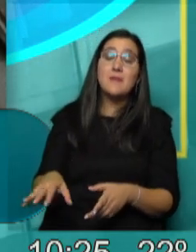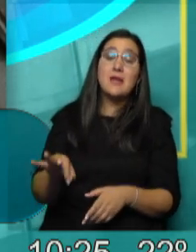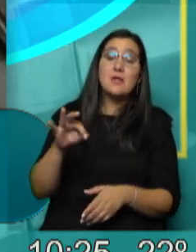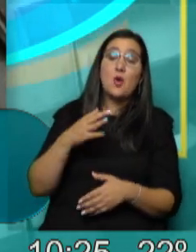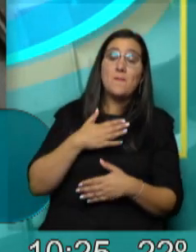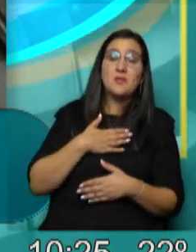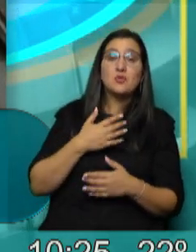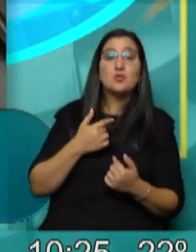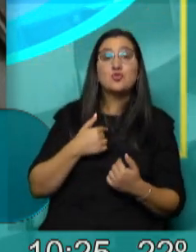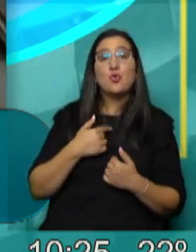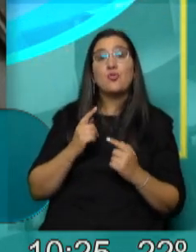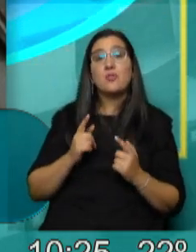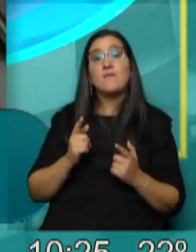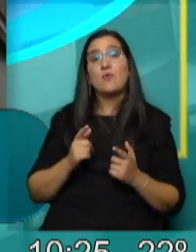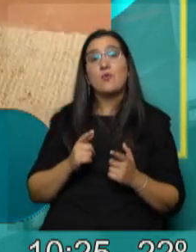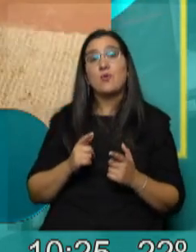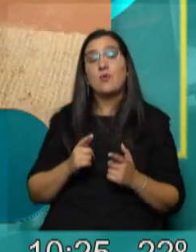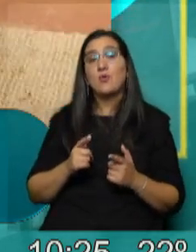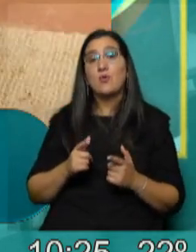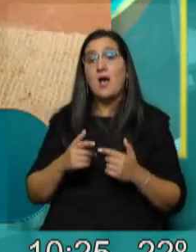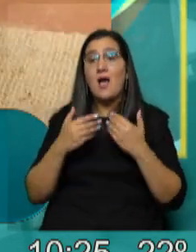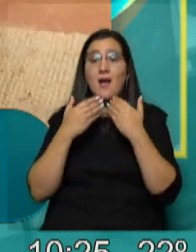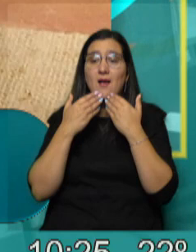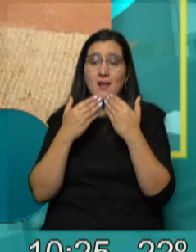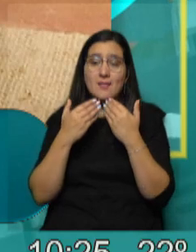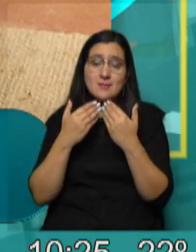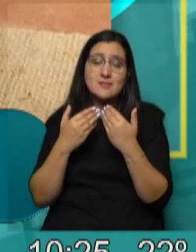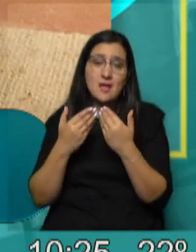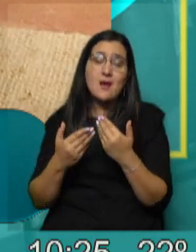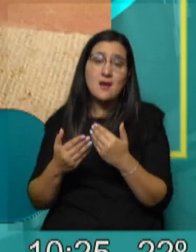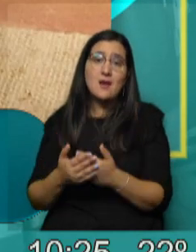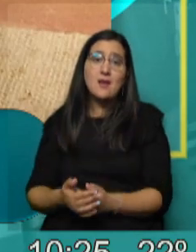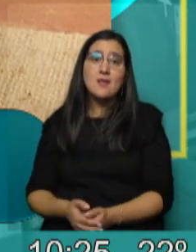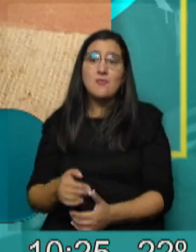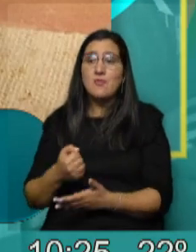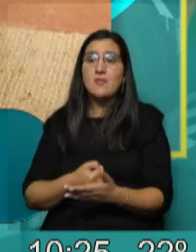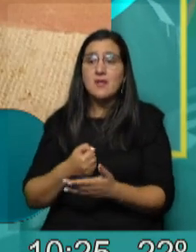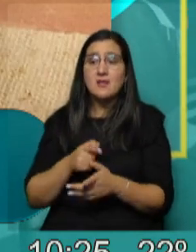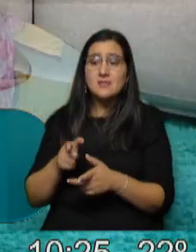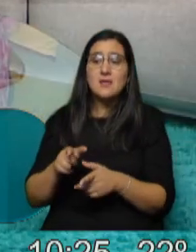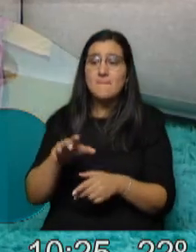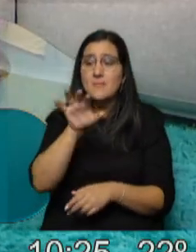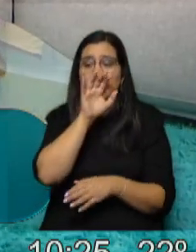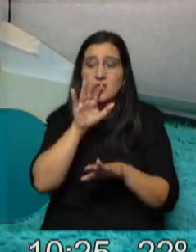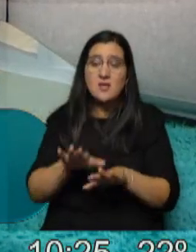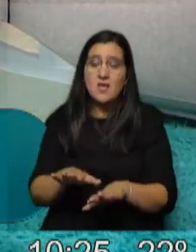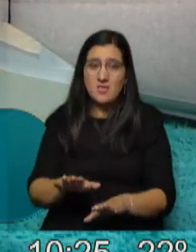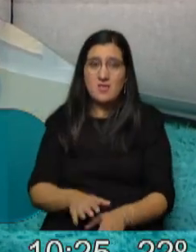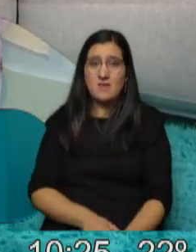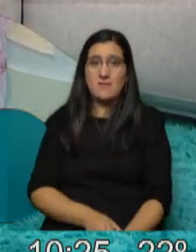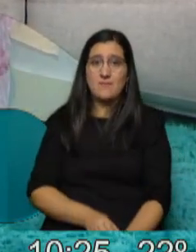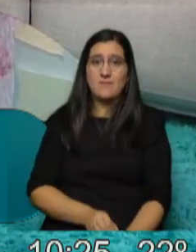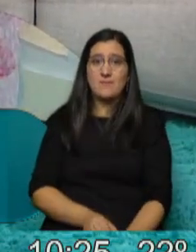viste, tengo que a viento y marea, hablando de barcos y demás, tratar de que este perro se quede. Y muchas veces no es tan...